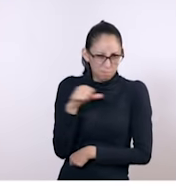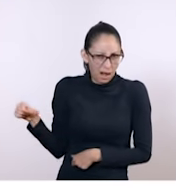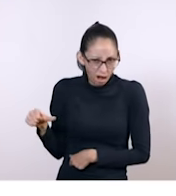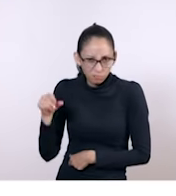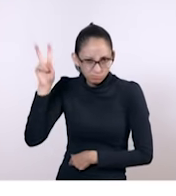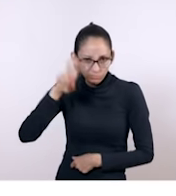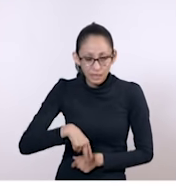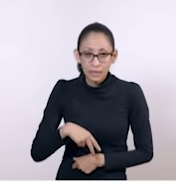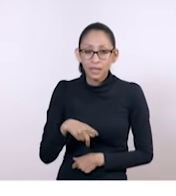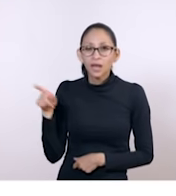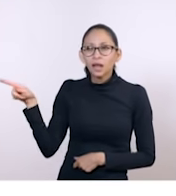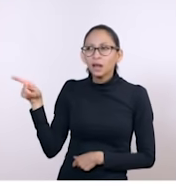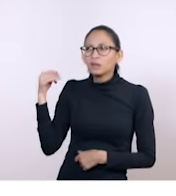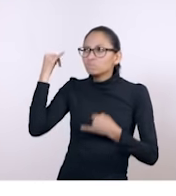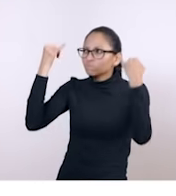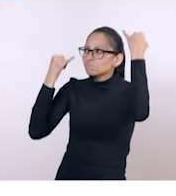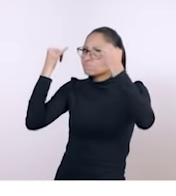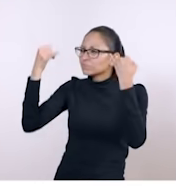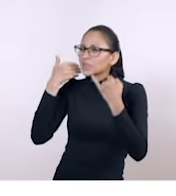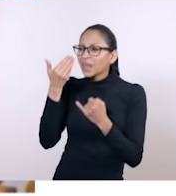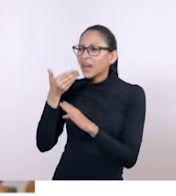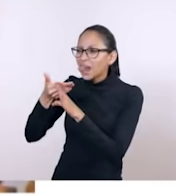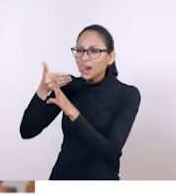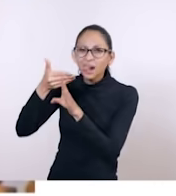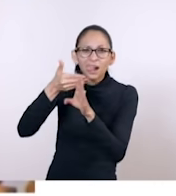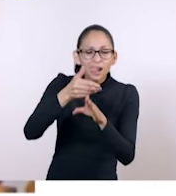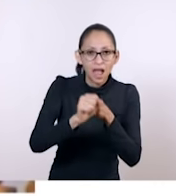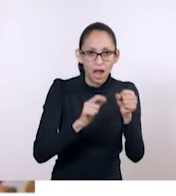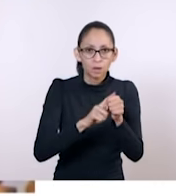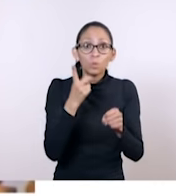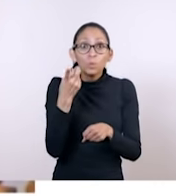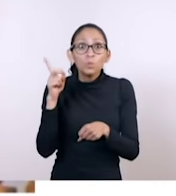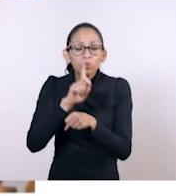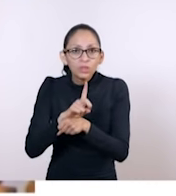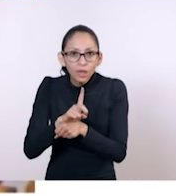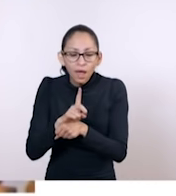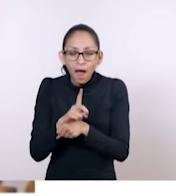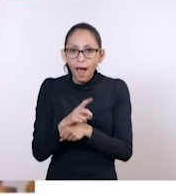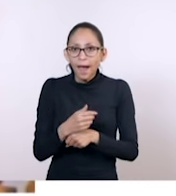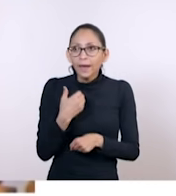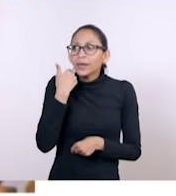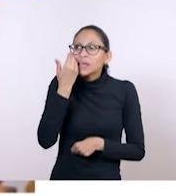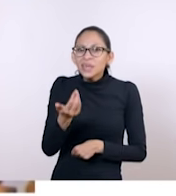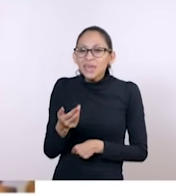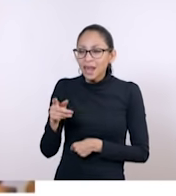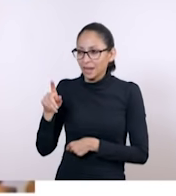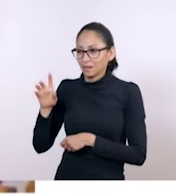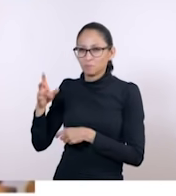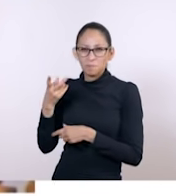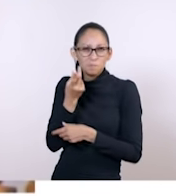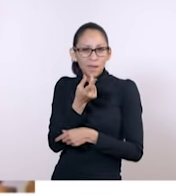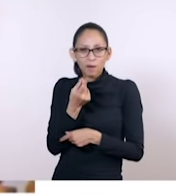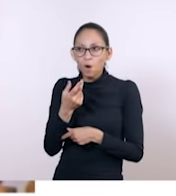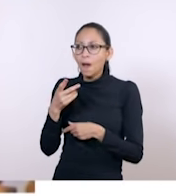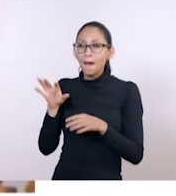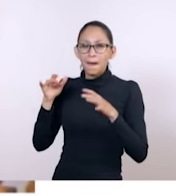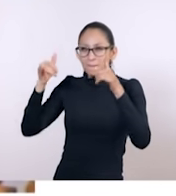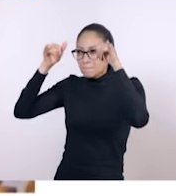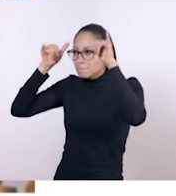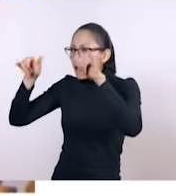híjole, no saben, se le ocurría siempre andar molestando a los pobres animales. Un día se le ocurrió, por ejemplo, llegar a ladrarle a las vacas que estaban